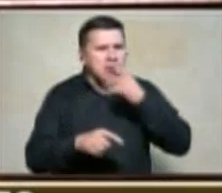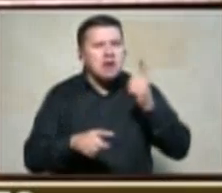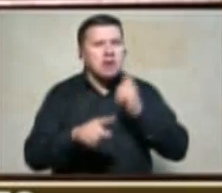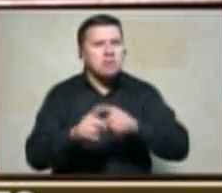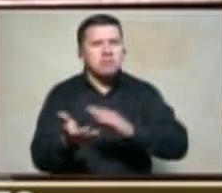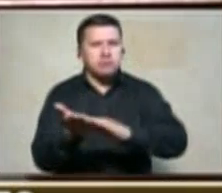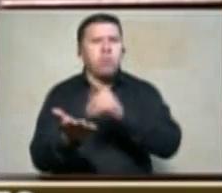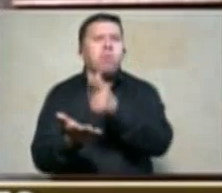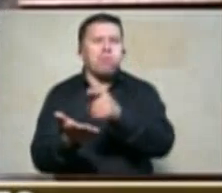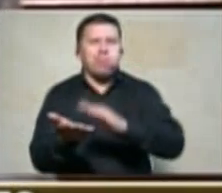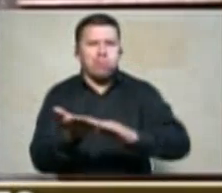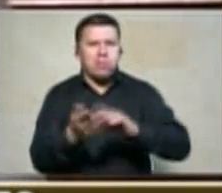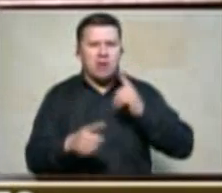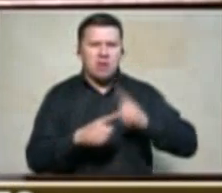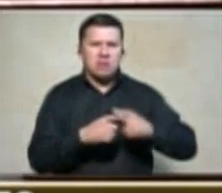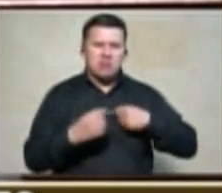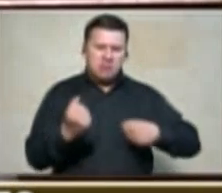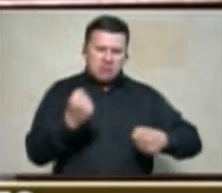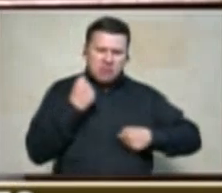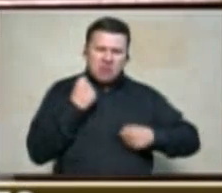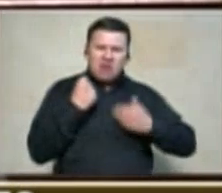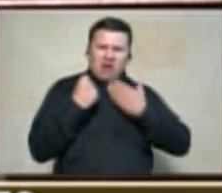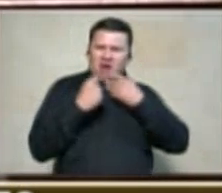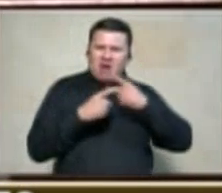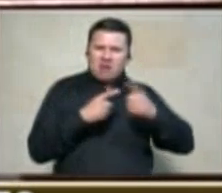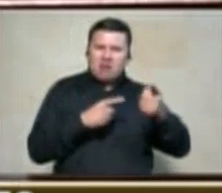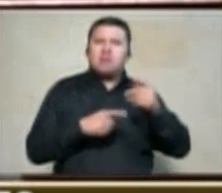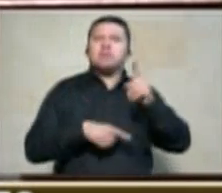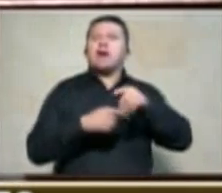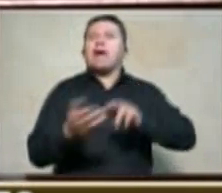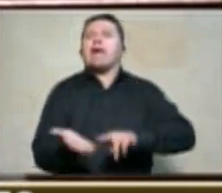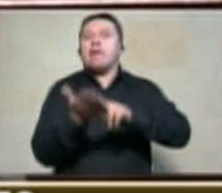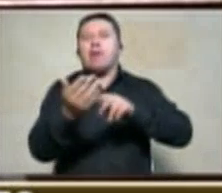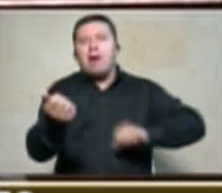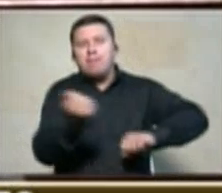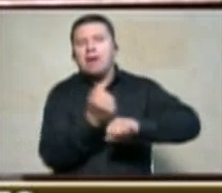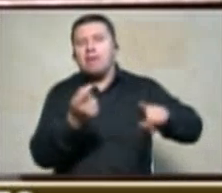como integrante del actor armado ilegal.